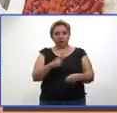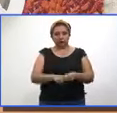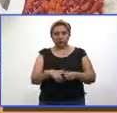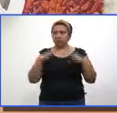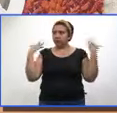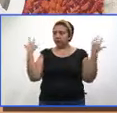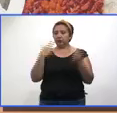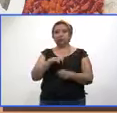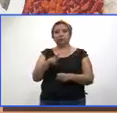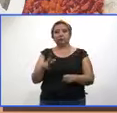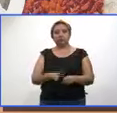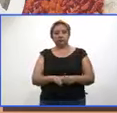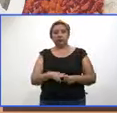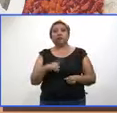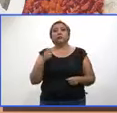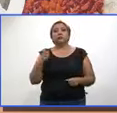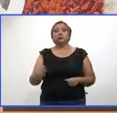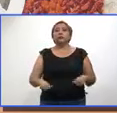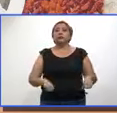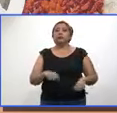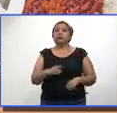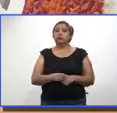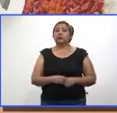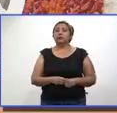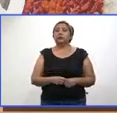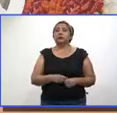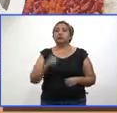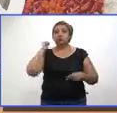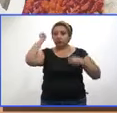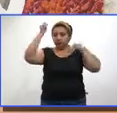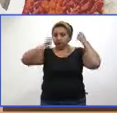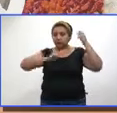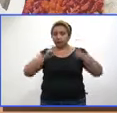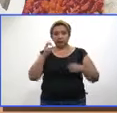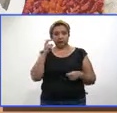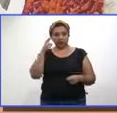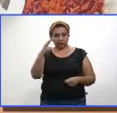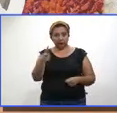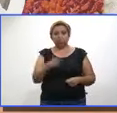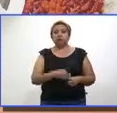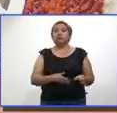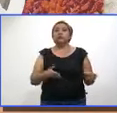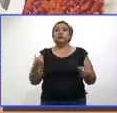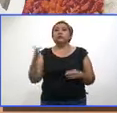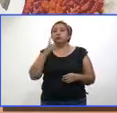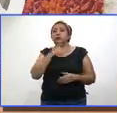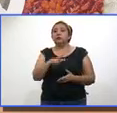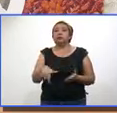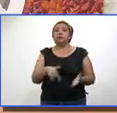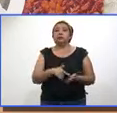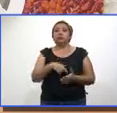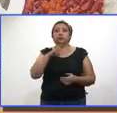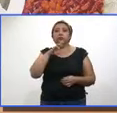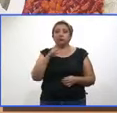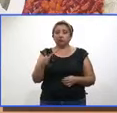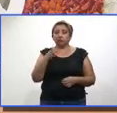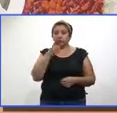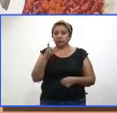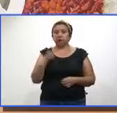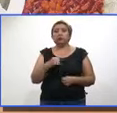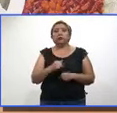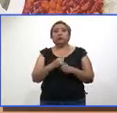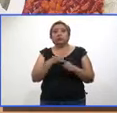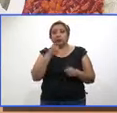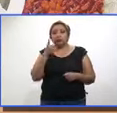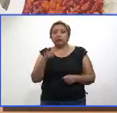su entorno natural. Esta actividad de ocio se hace turística cuando el observador se traslada a los lugares idóneos para avistar y estudiar las